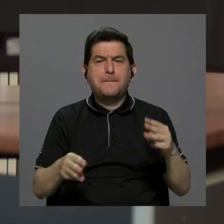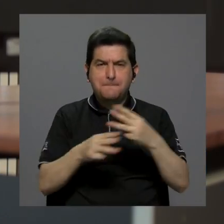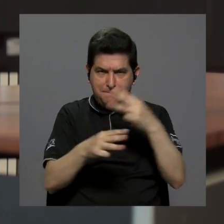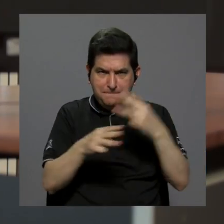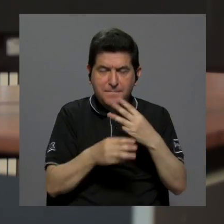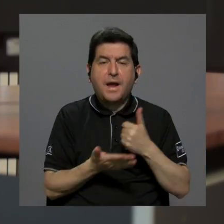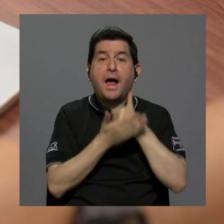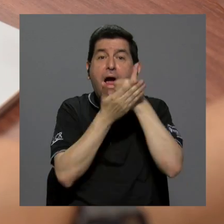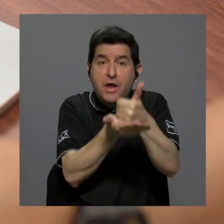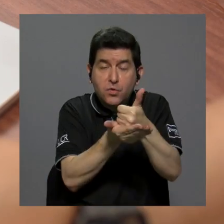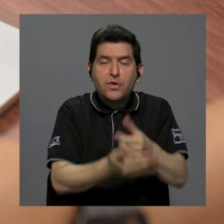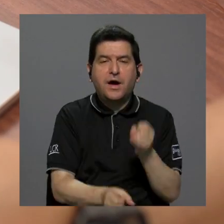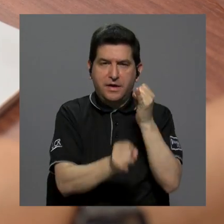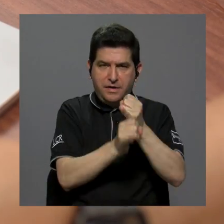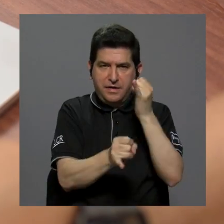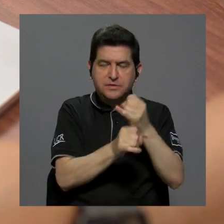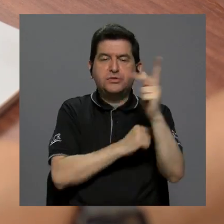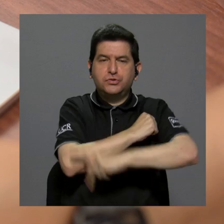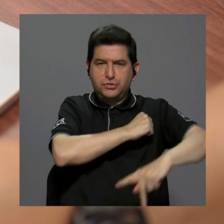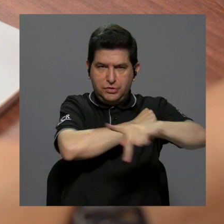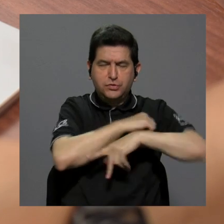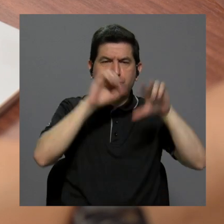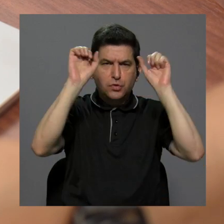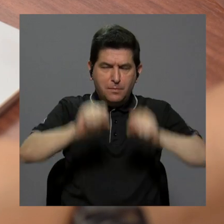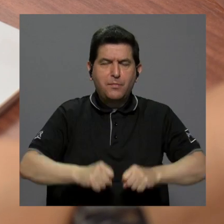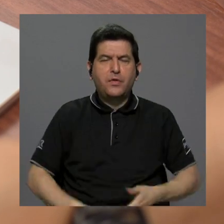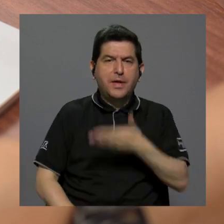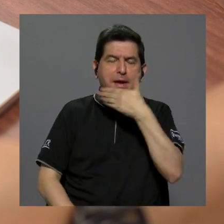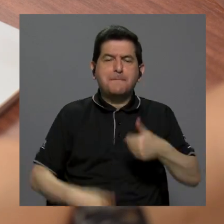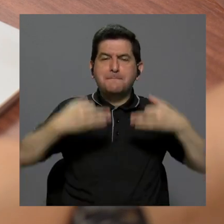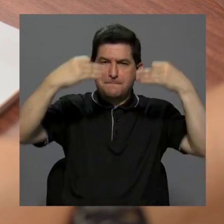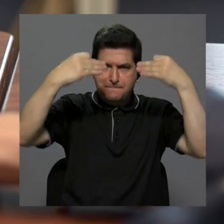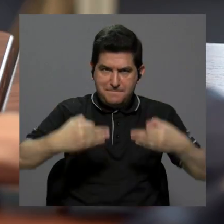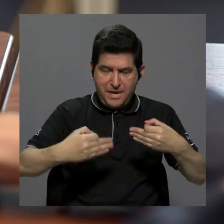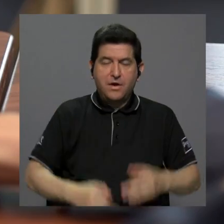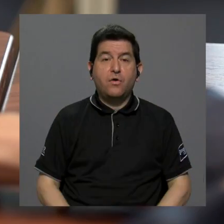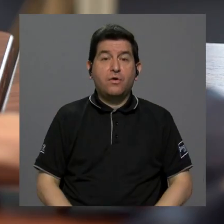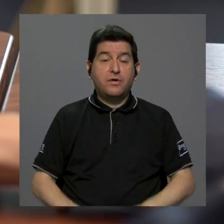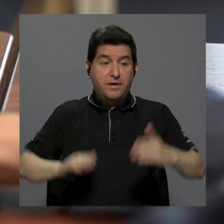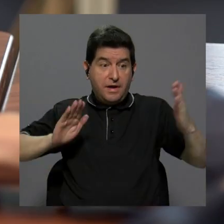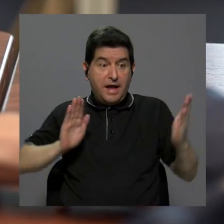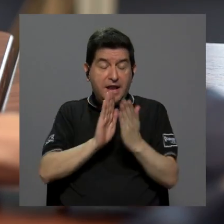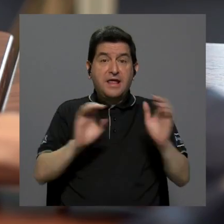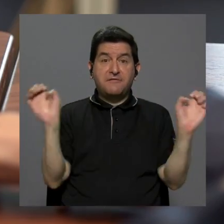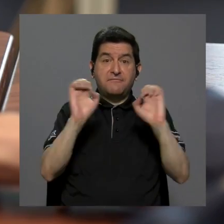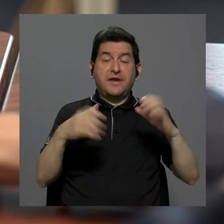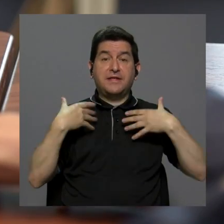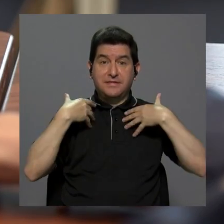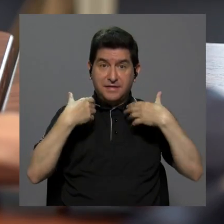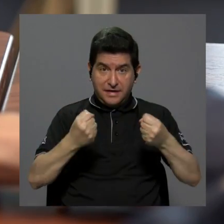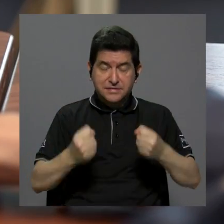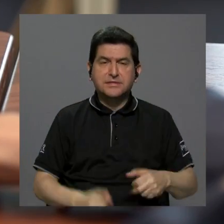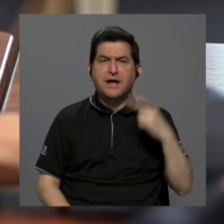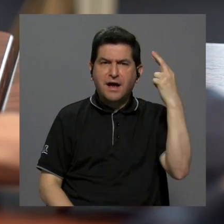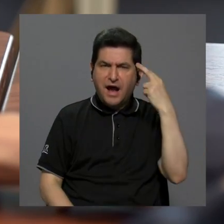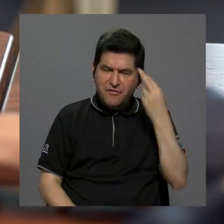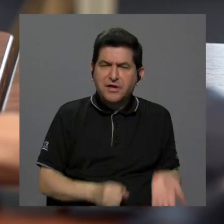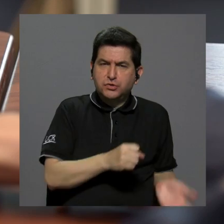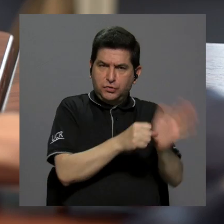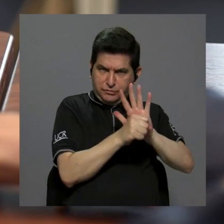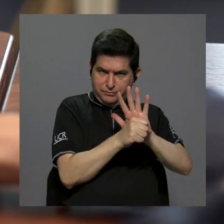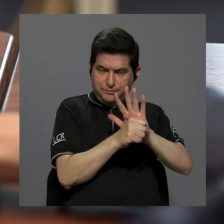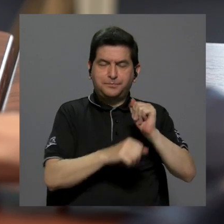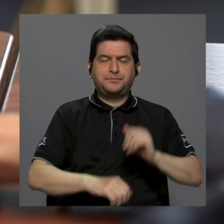matemáticas, ayudaron a las instituciones del país a tomar las mejores decisiones ante la emergencia sanitaria provocada por